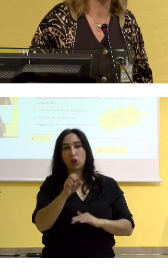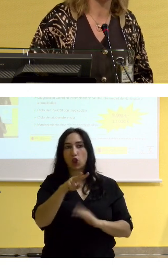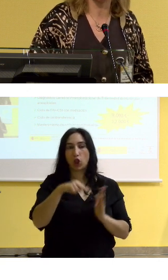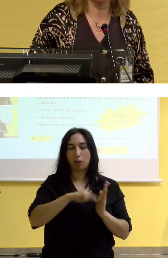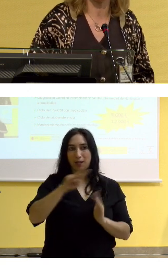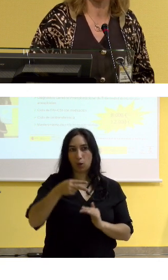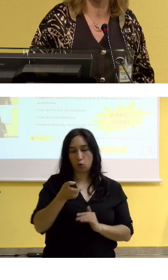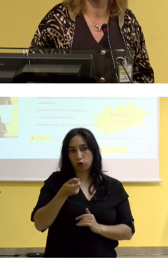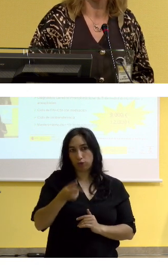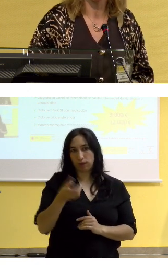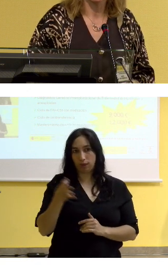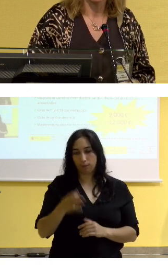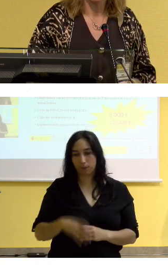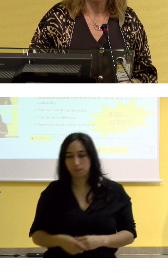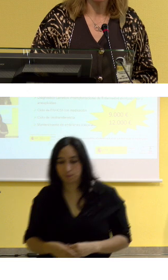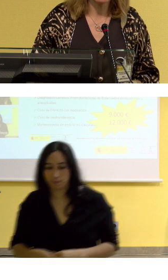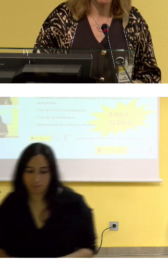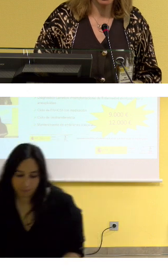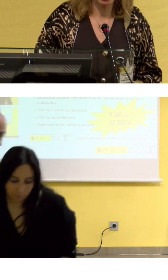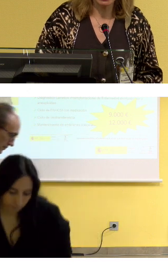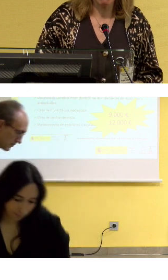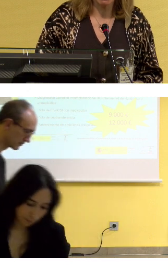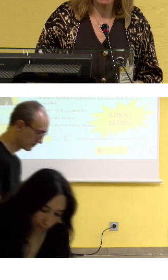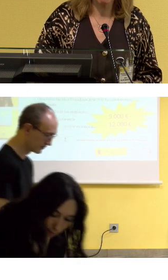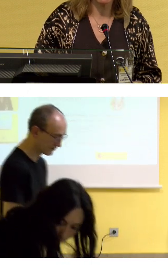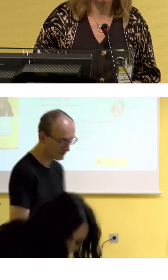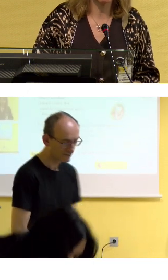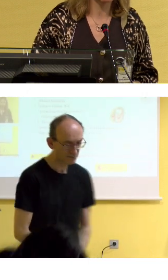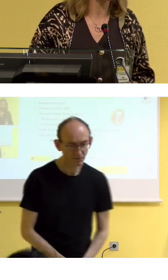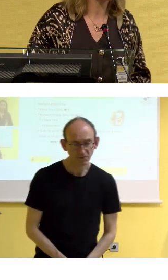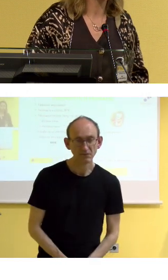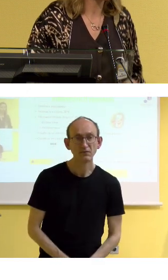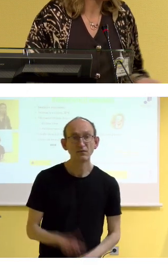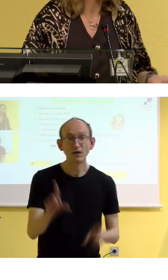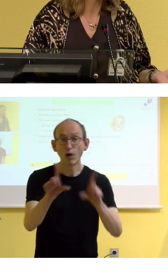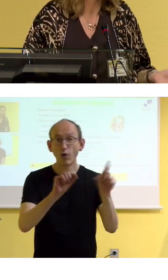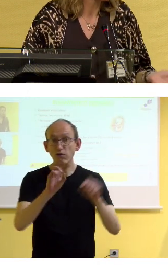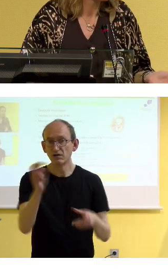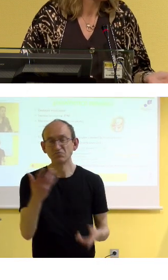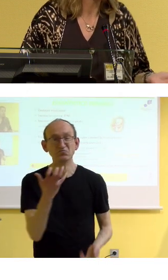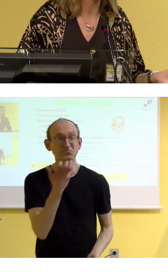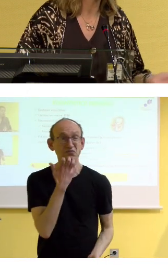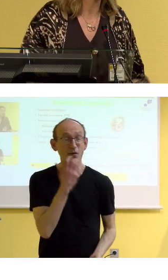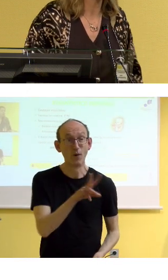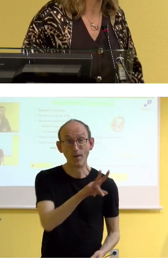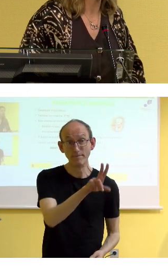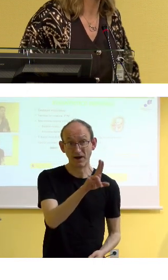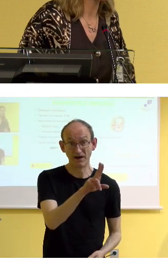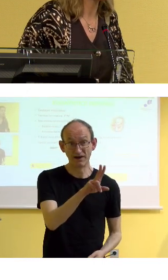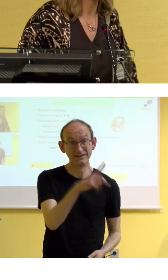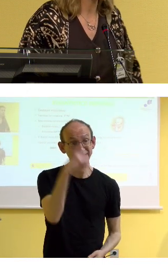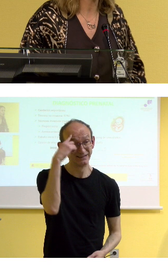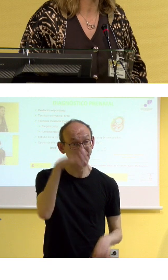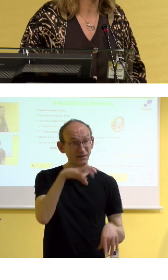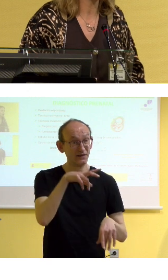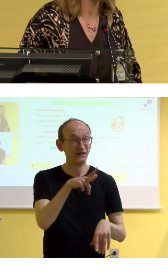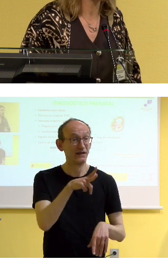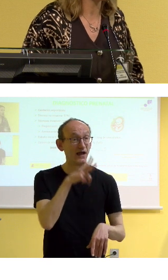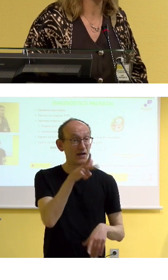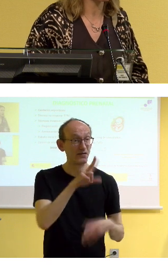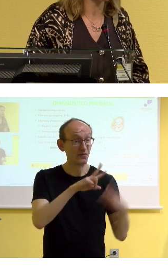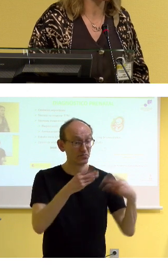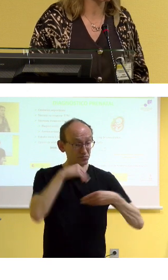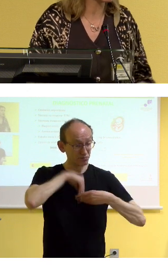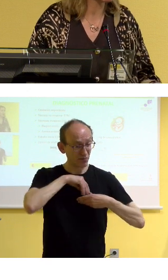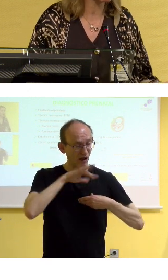euros, ¿vale? Otras opciones que se pueden valorar, una pareja conociendo que es portador de la mutación, puede